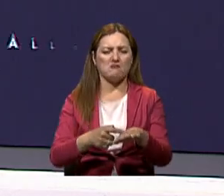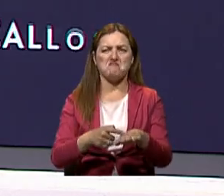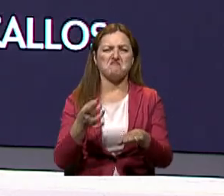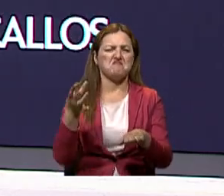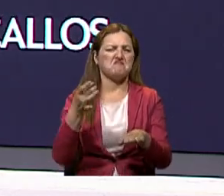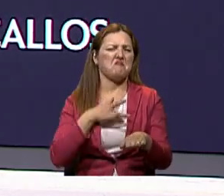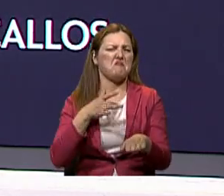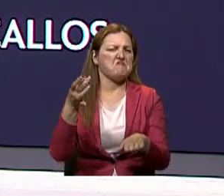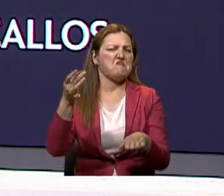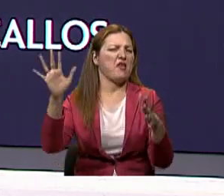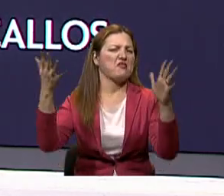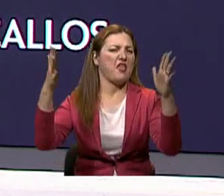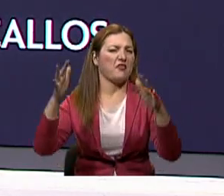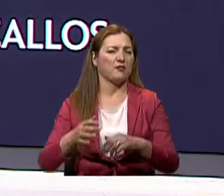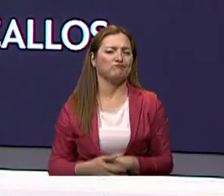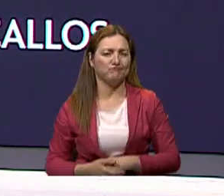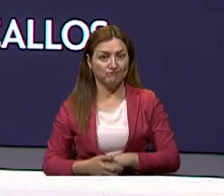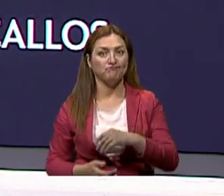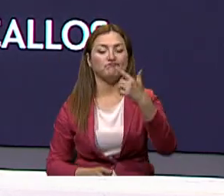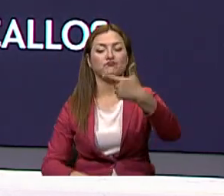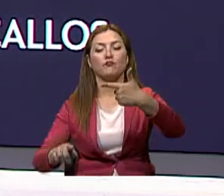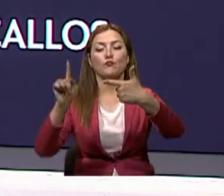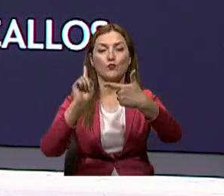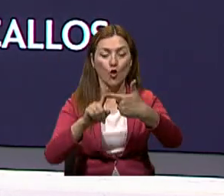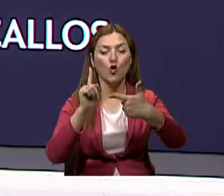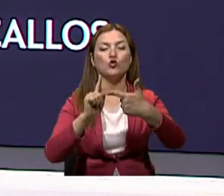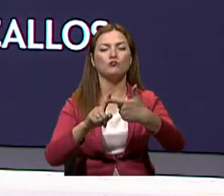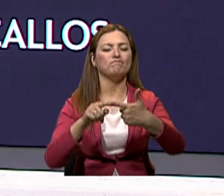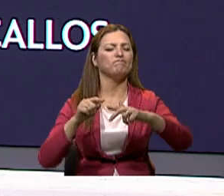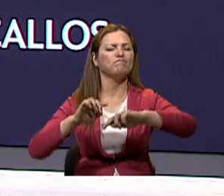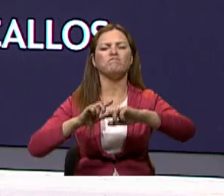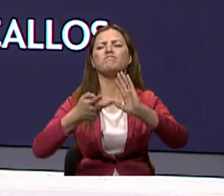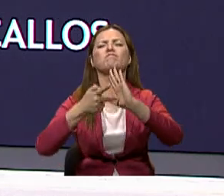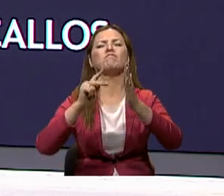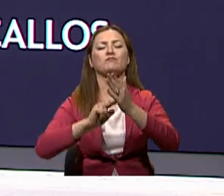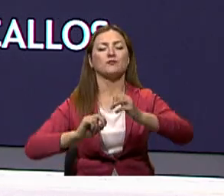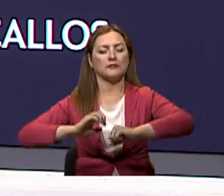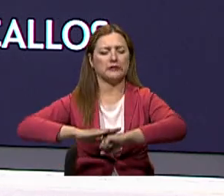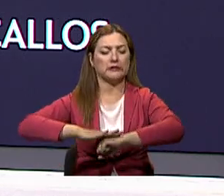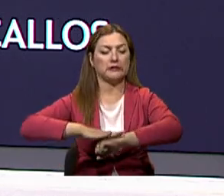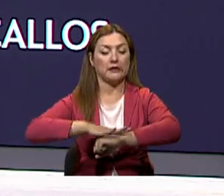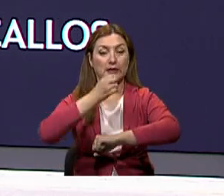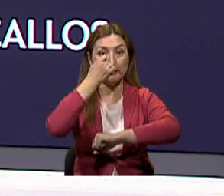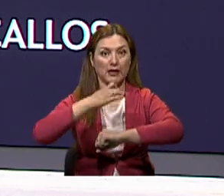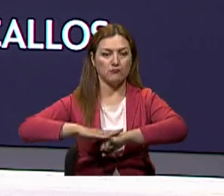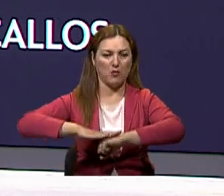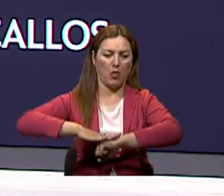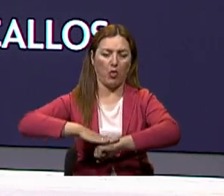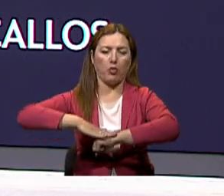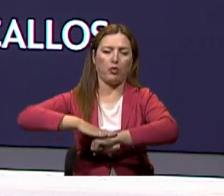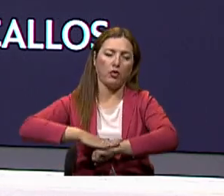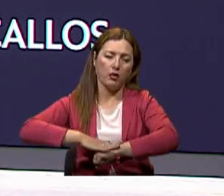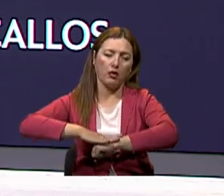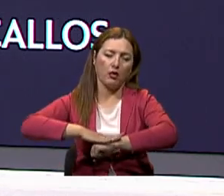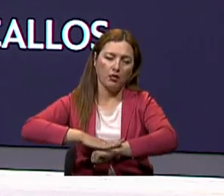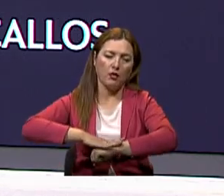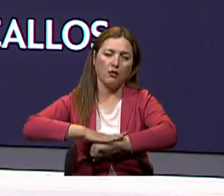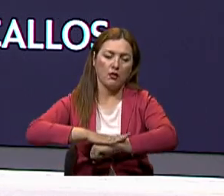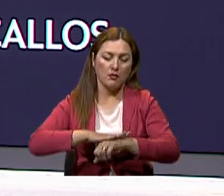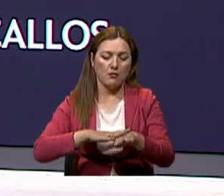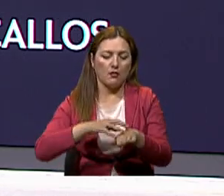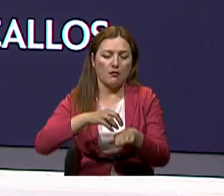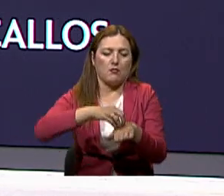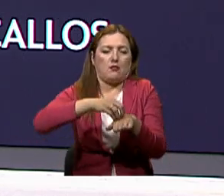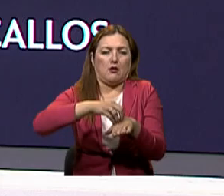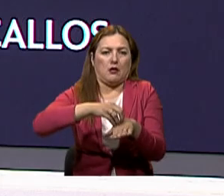isquémico, por otro lado, es dado por una mala circulación que puede llevar a que se generen úlceras y eventualmente una amputación. Y el